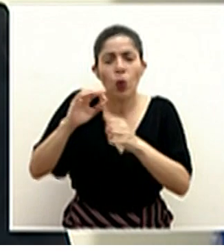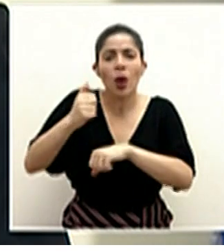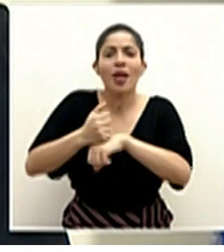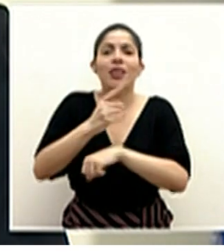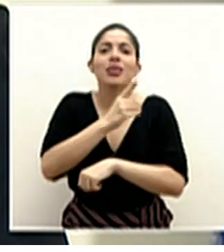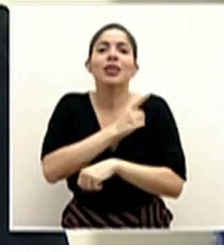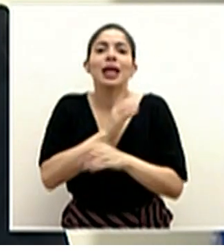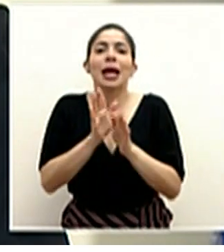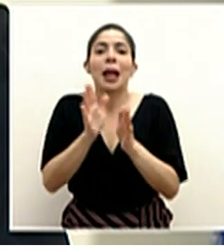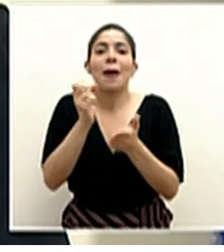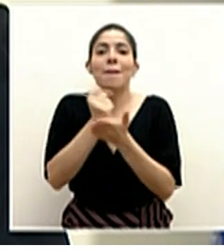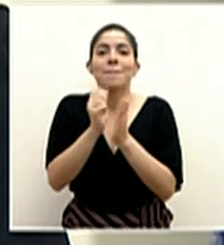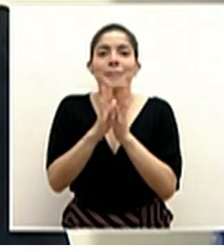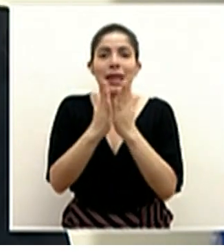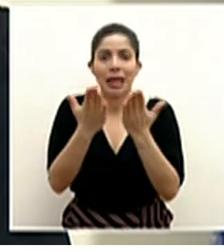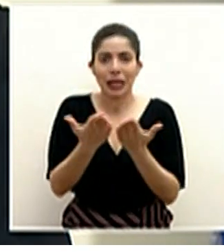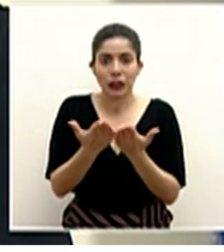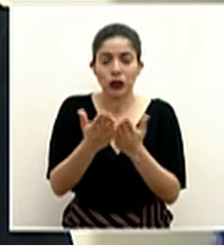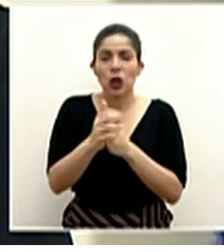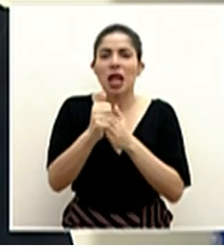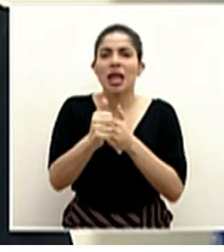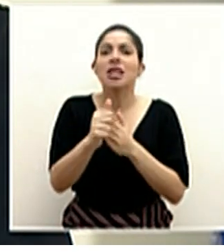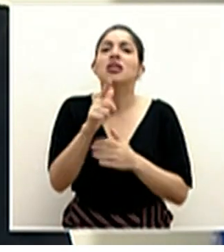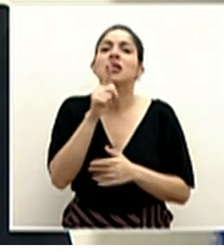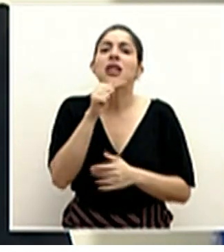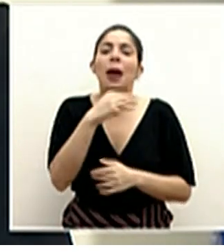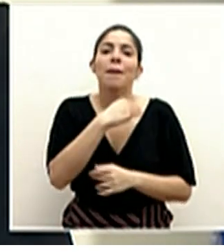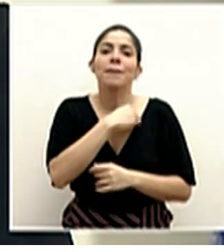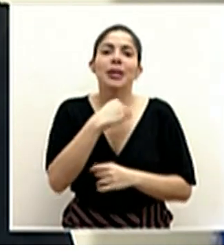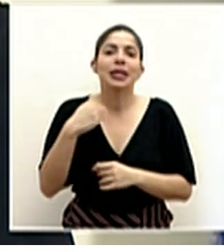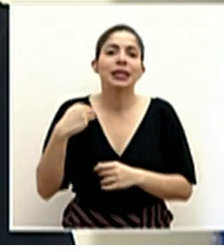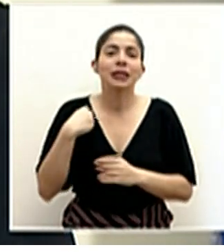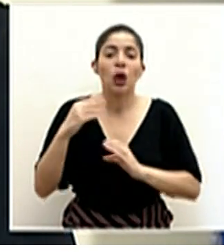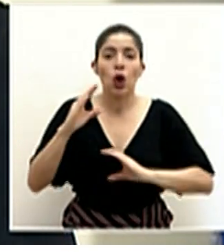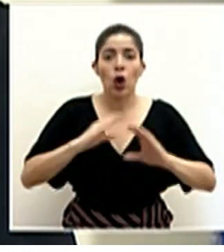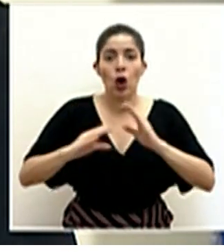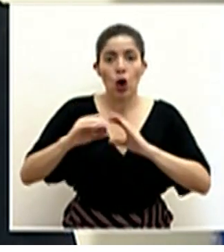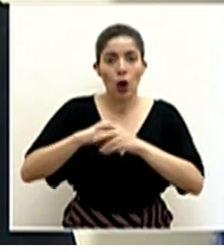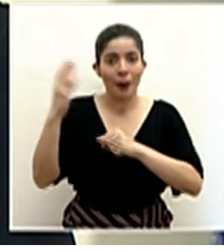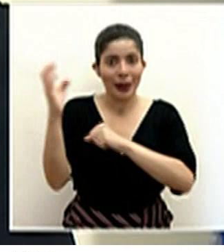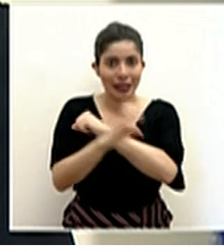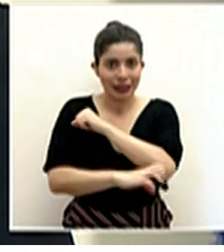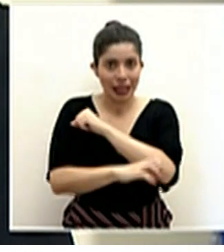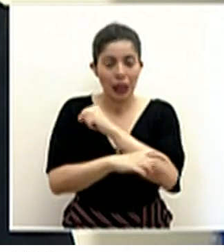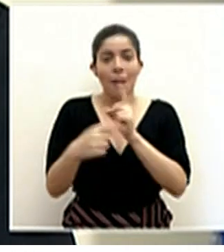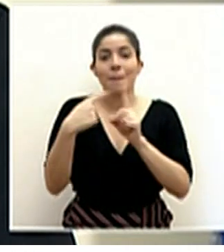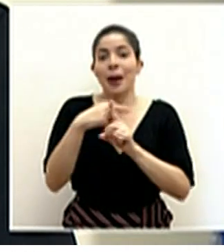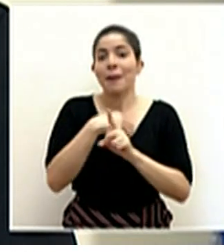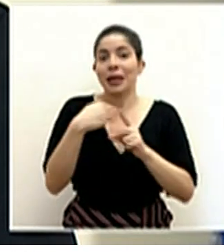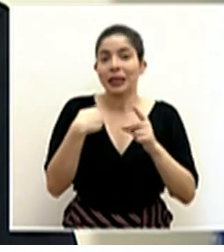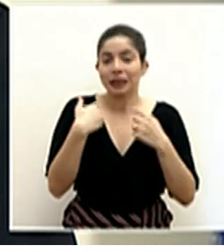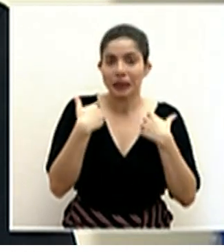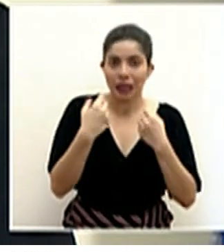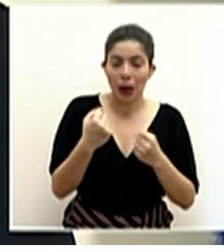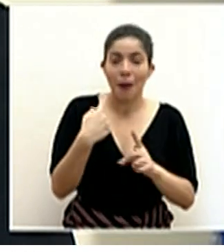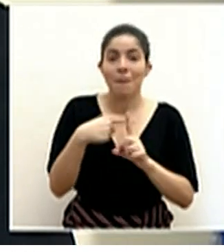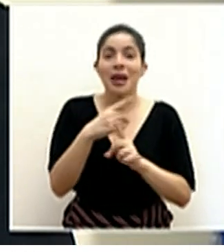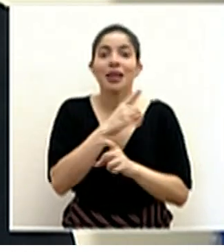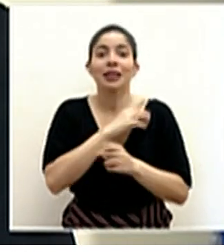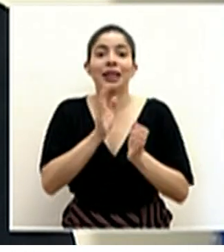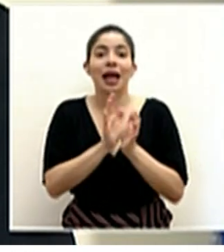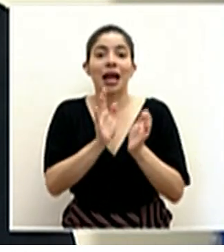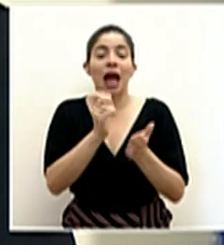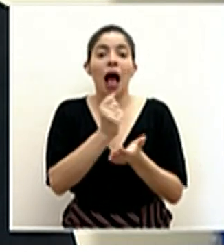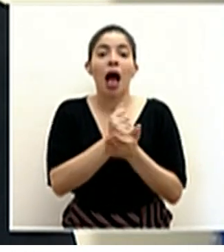General de Migración y Extranjería, bajo el liderazgo del Ministerio de Comercio Exterior, el Ministerio de Salud, la Dirección General de Aduanas